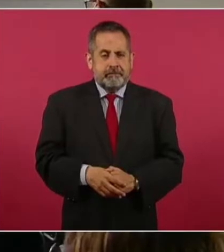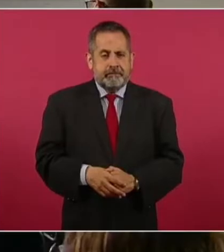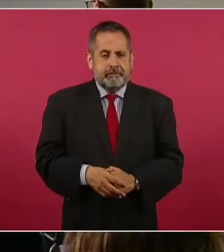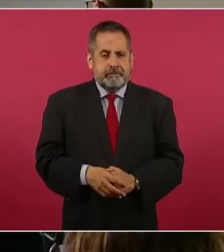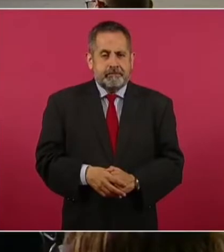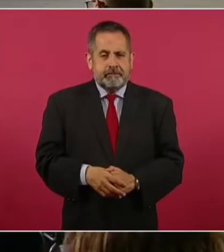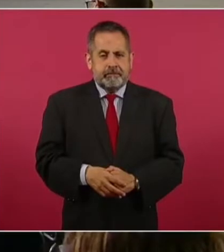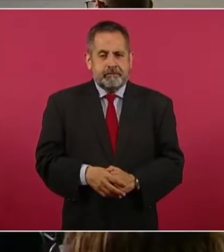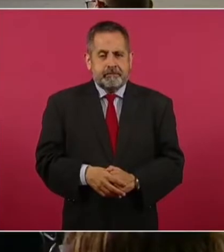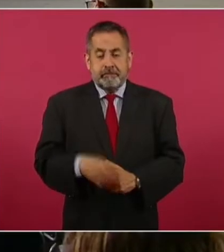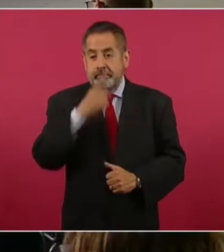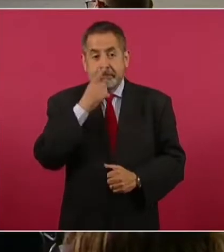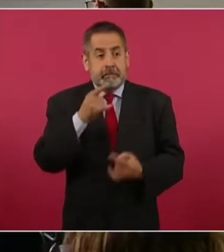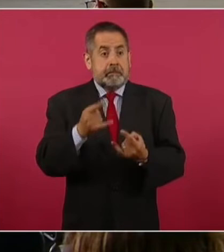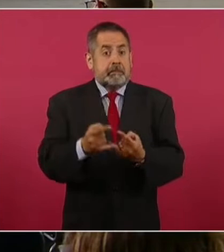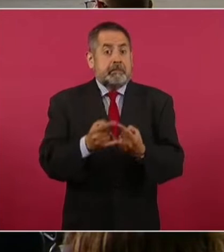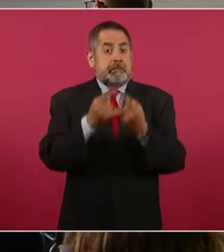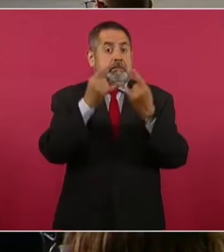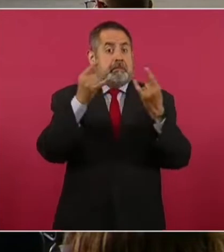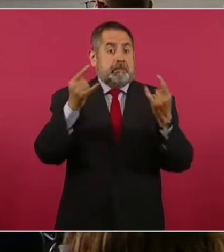Alza histórica.